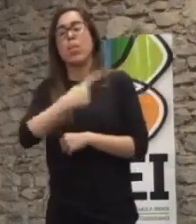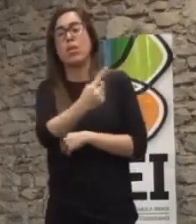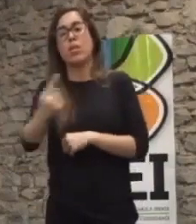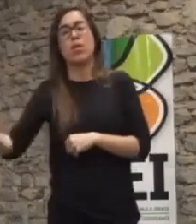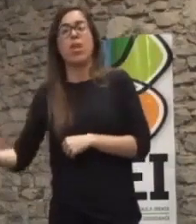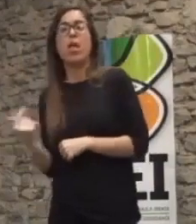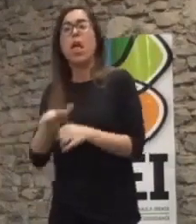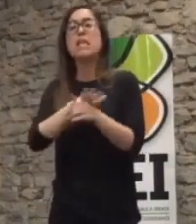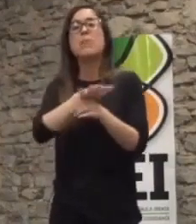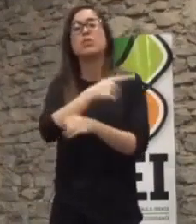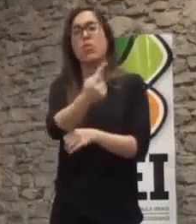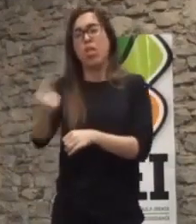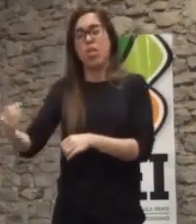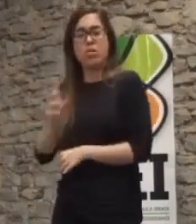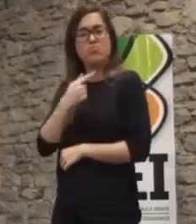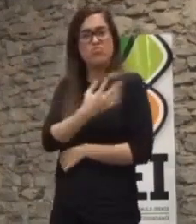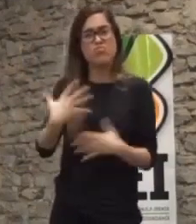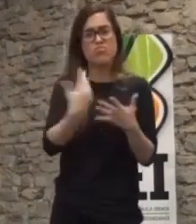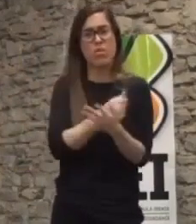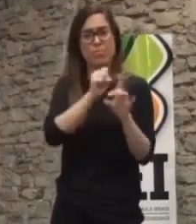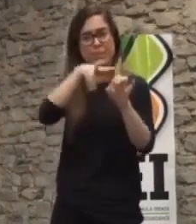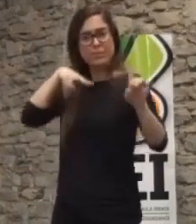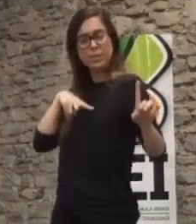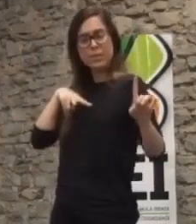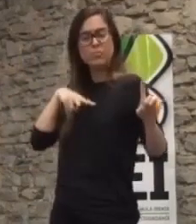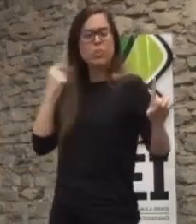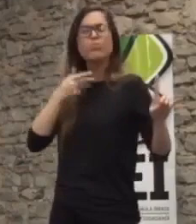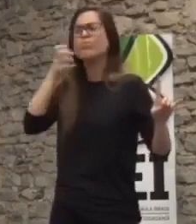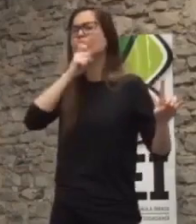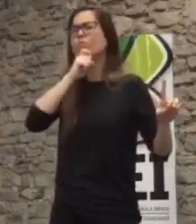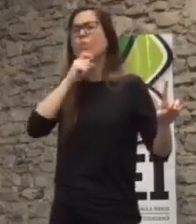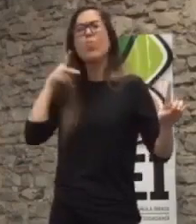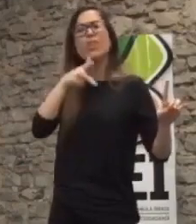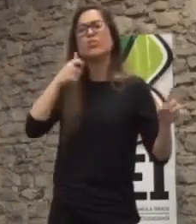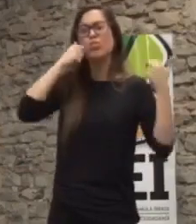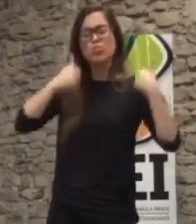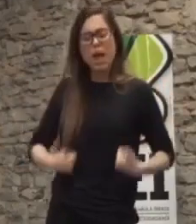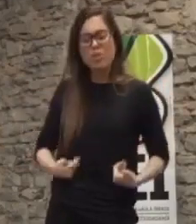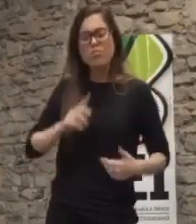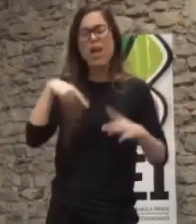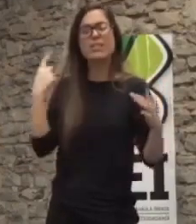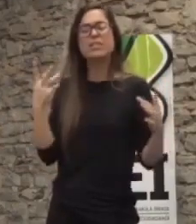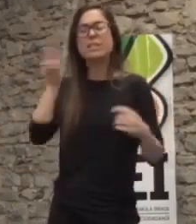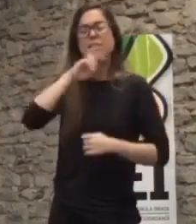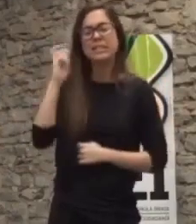de actuación, ¿no? Y todas desde una perspectiva y un enfoque de derechos humanos, intercultural y antirracista.